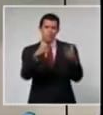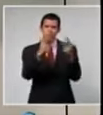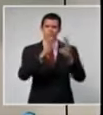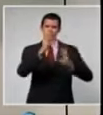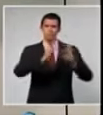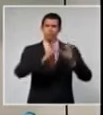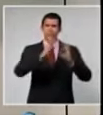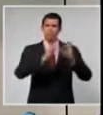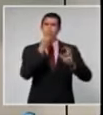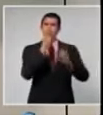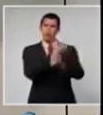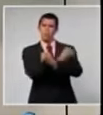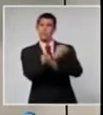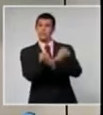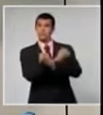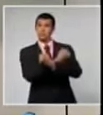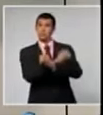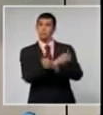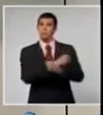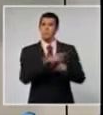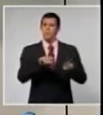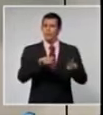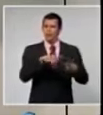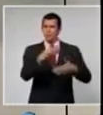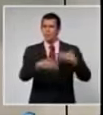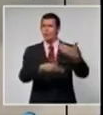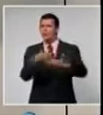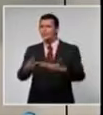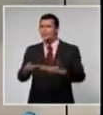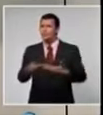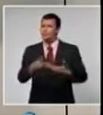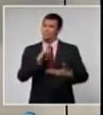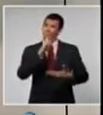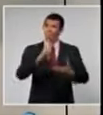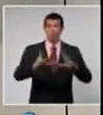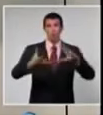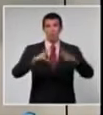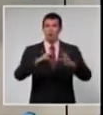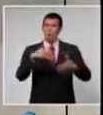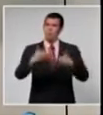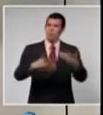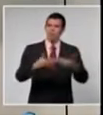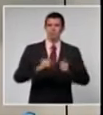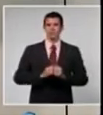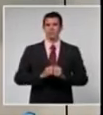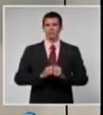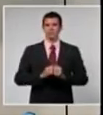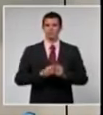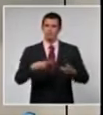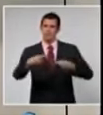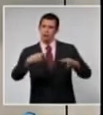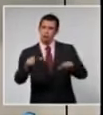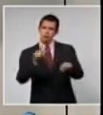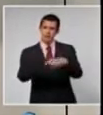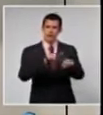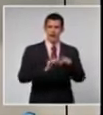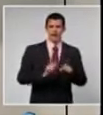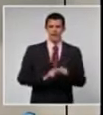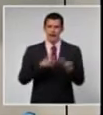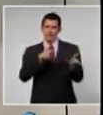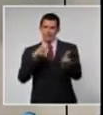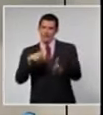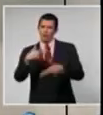y ya por último, un asesinato. Aunque aparentemente algunas de estas acciones no estuvieron relacionadas con el acuerdo, al final todas han